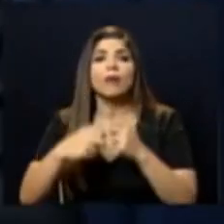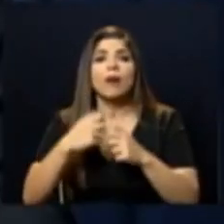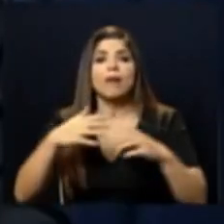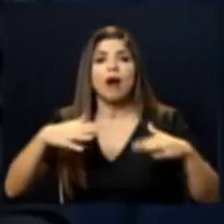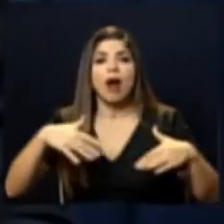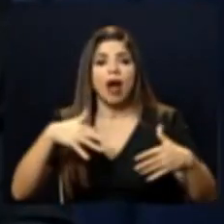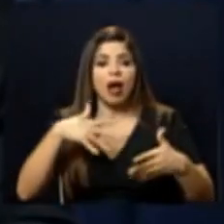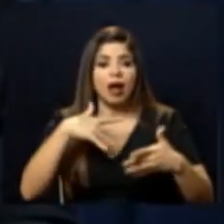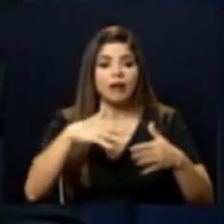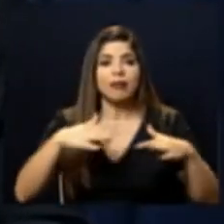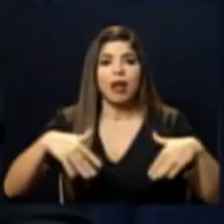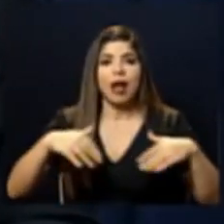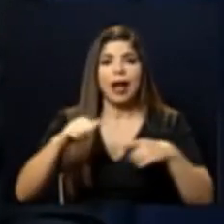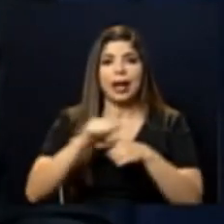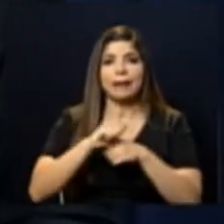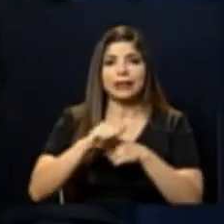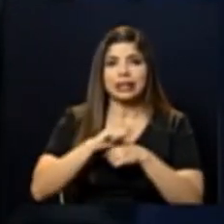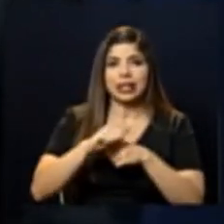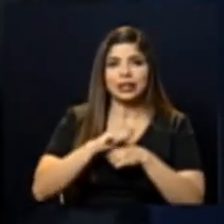de capacitación.